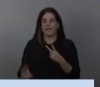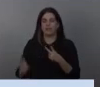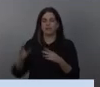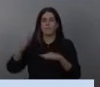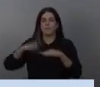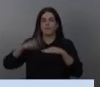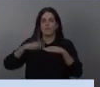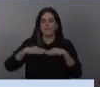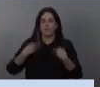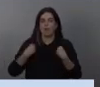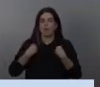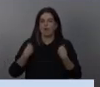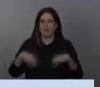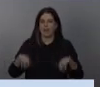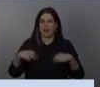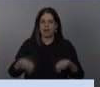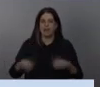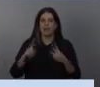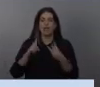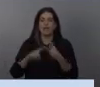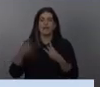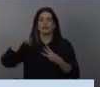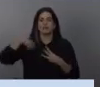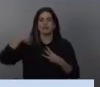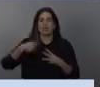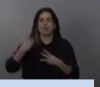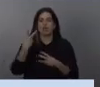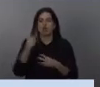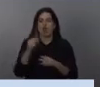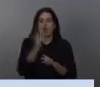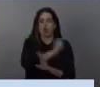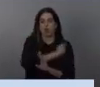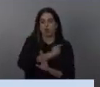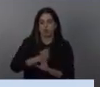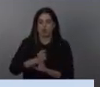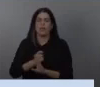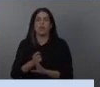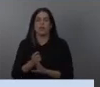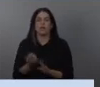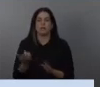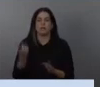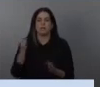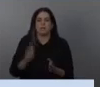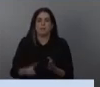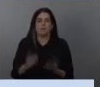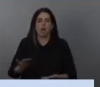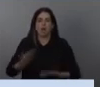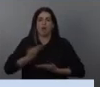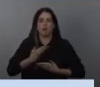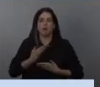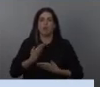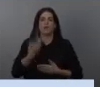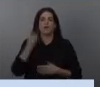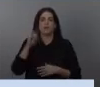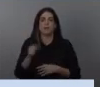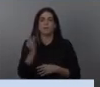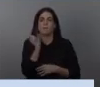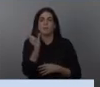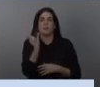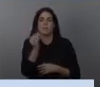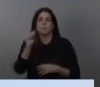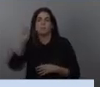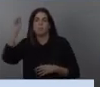Y también como saben ustedes las ayudas específicas a sectores directamente afectados por el alza de los precios como pueda ser